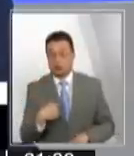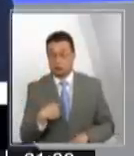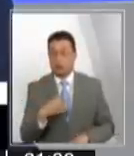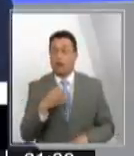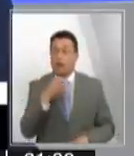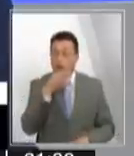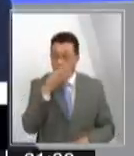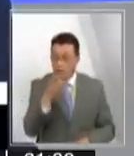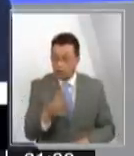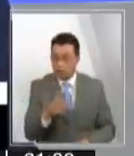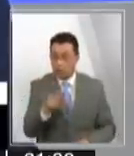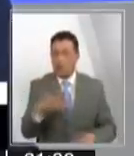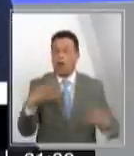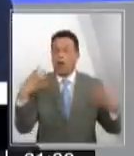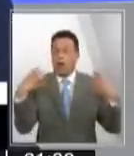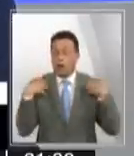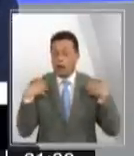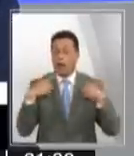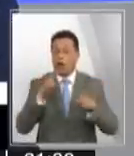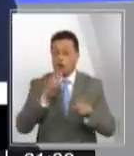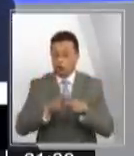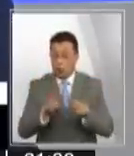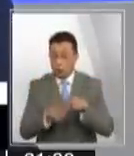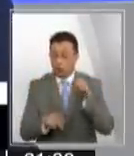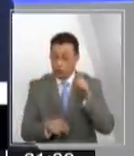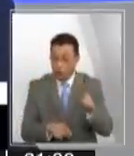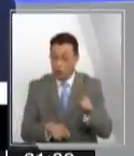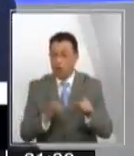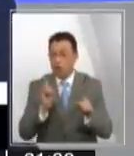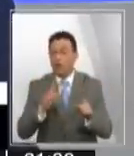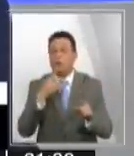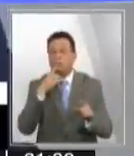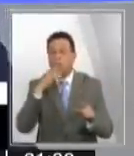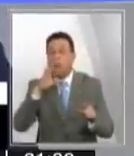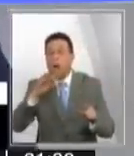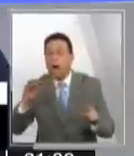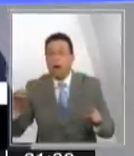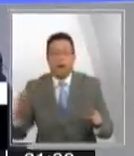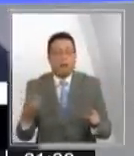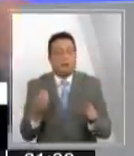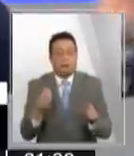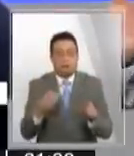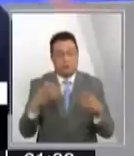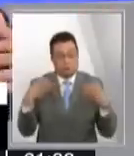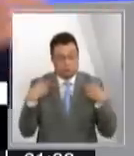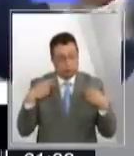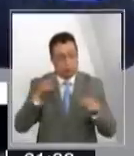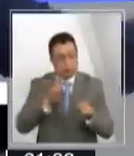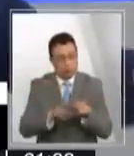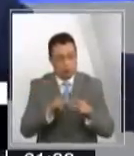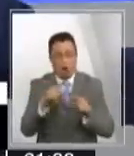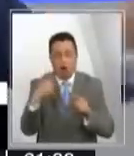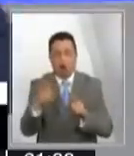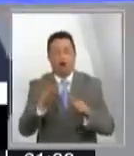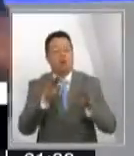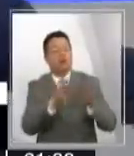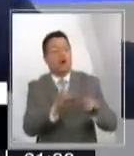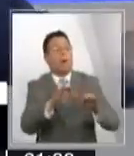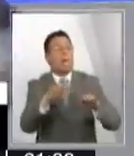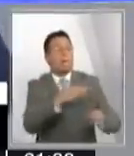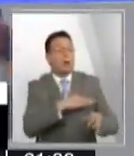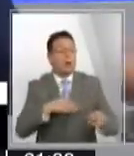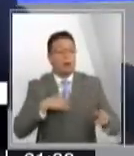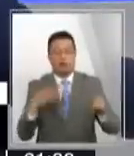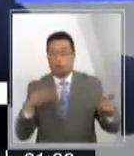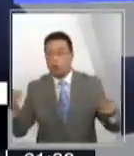a hacerse cargo de las soluciones más que este tipo de declaraciones, que al igual que cuando otros partidos van a apoyar a otro ministro y se empiezan a producir